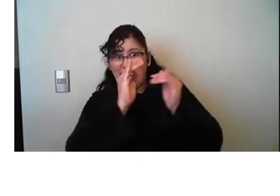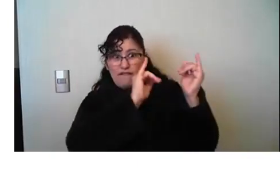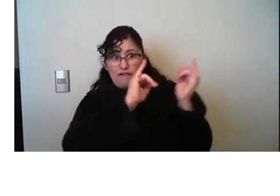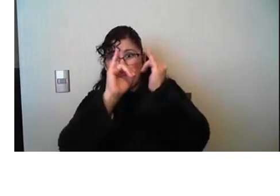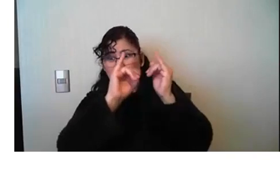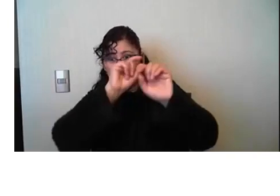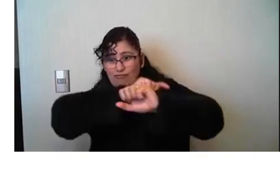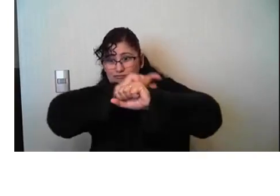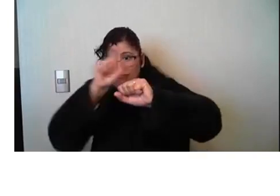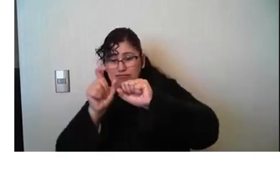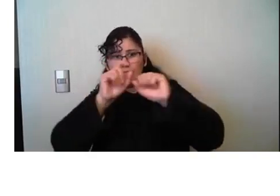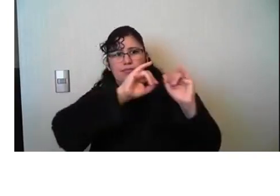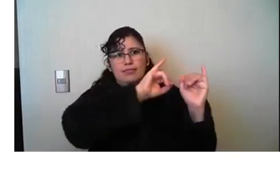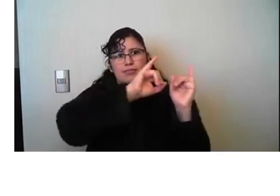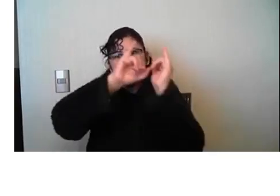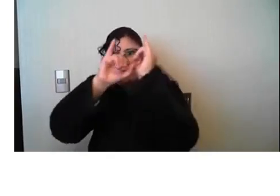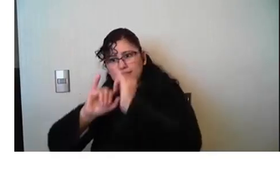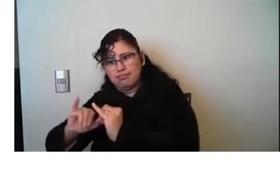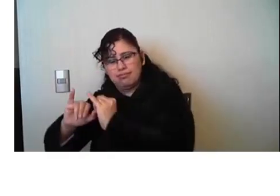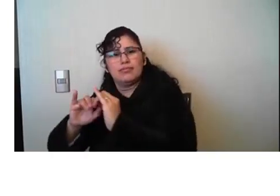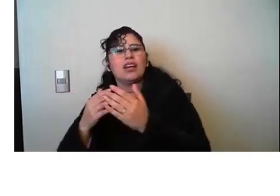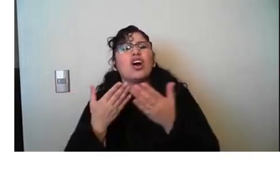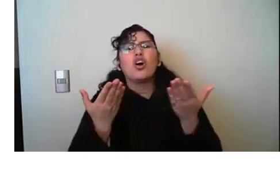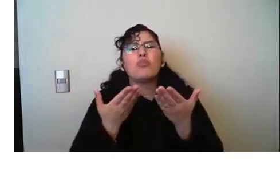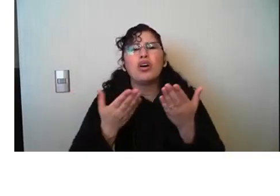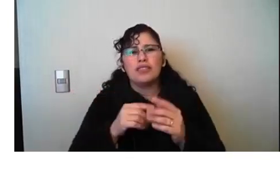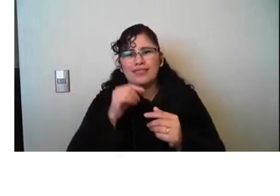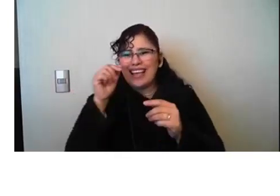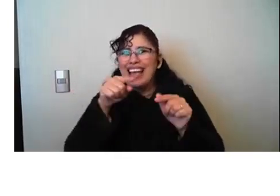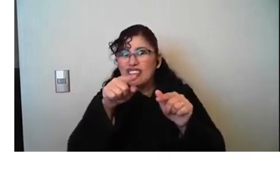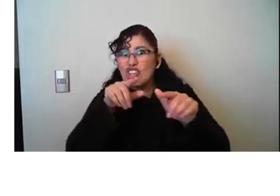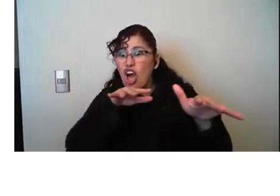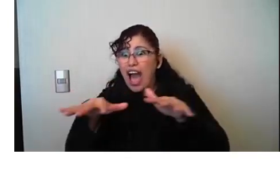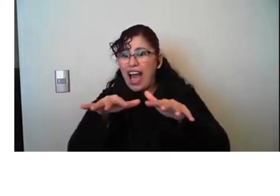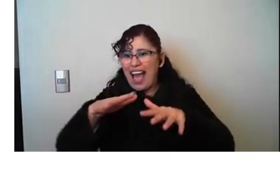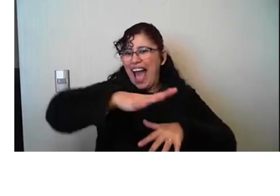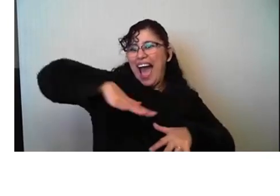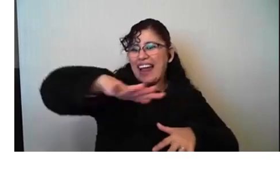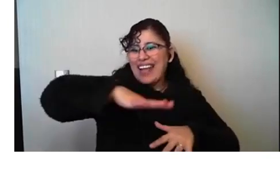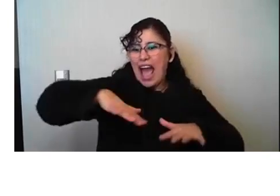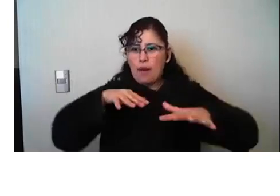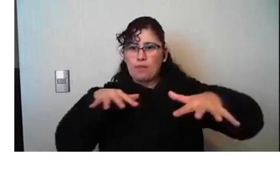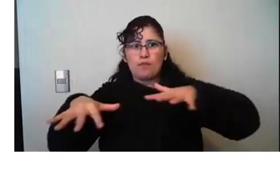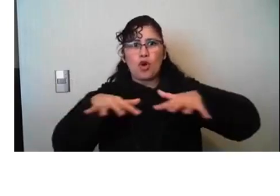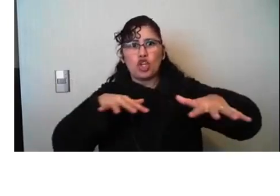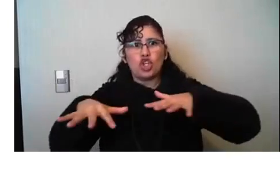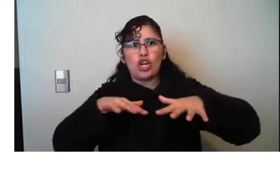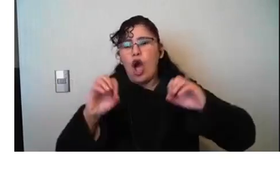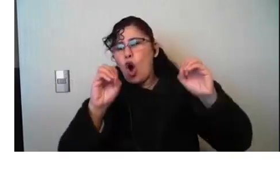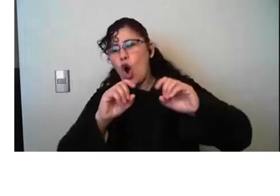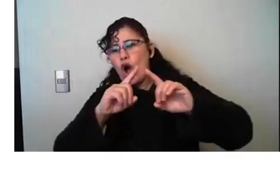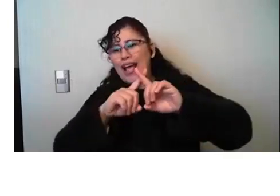que se conoce o está marcado como un área motora. Bueno, acá la marcan como área extrapiramidal donde